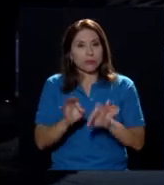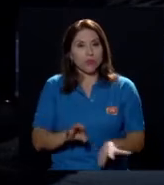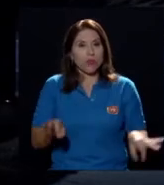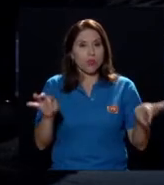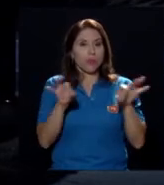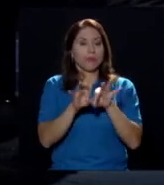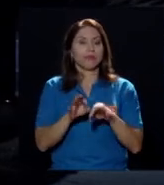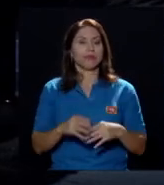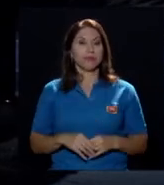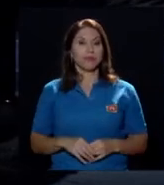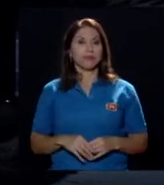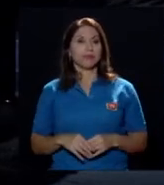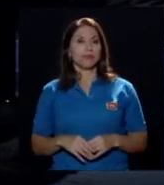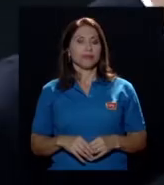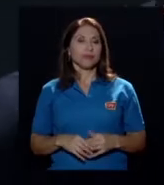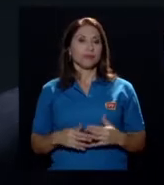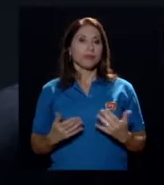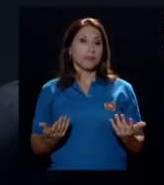que